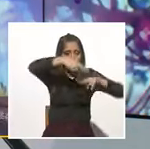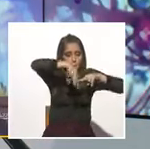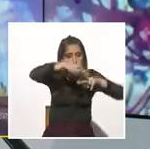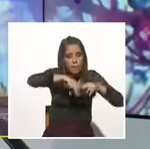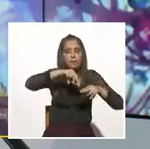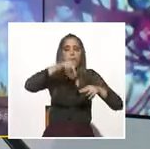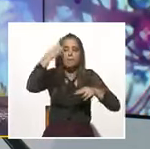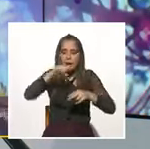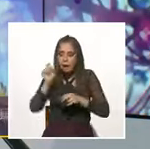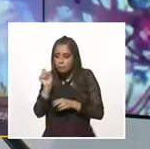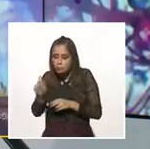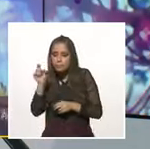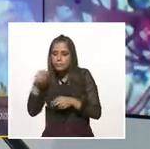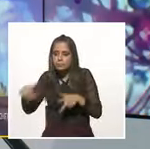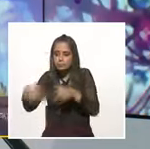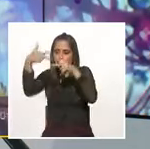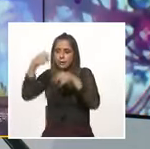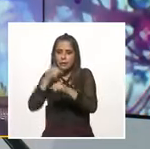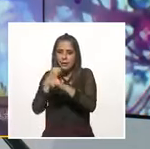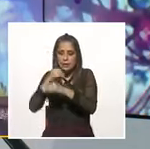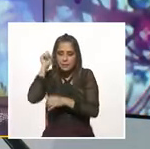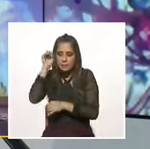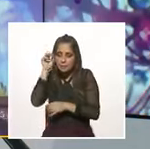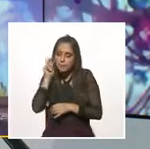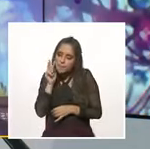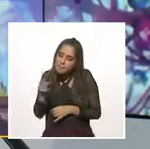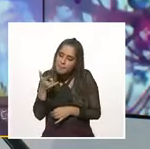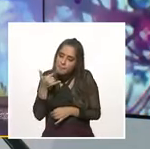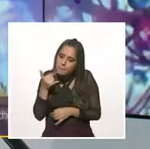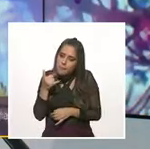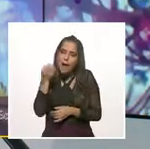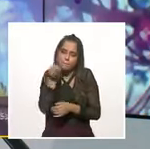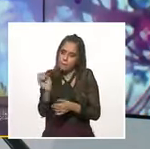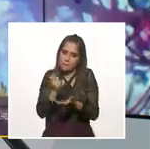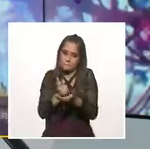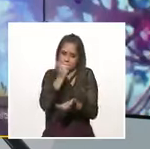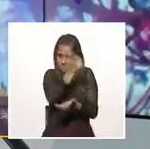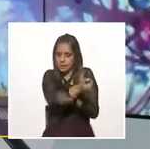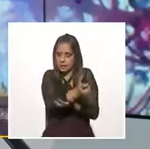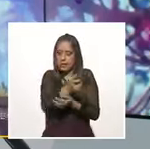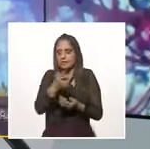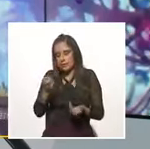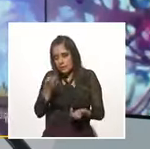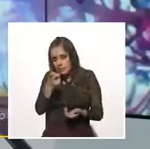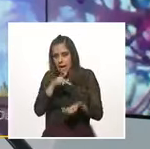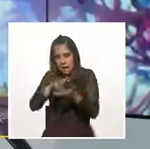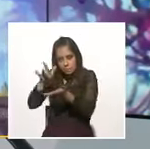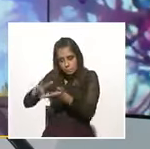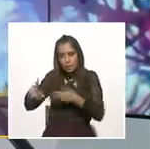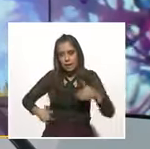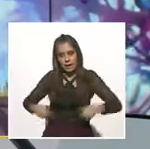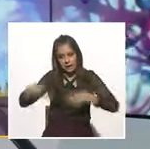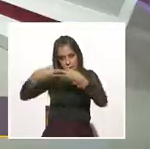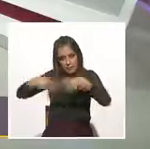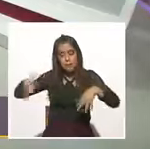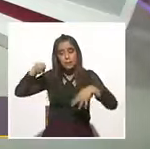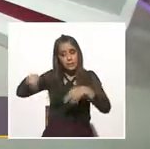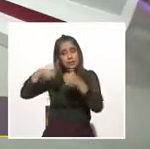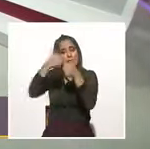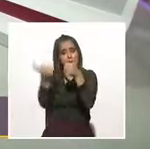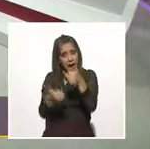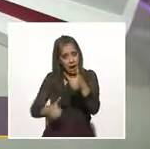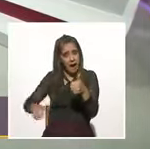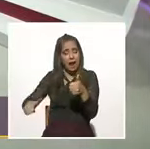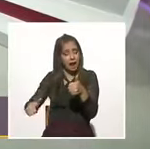en línea para poder estar y ayudar a esta parte elemental del arte, que además, pues la